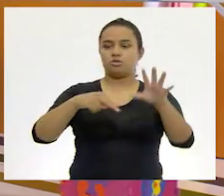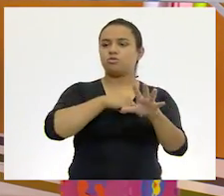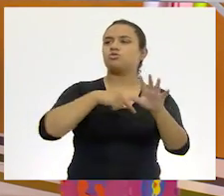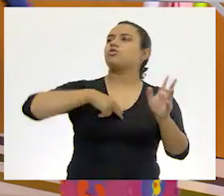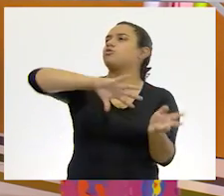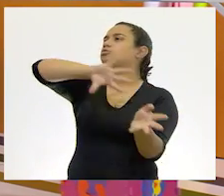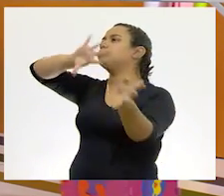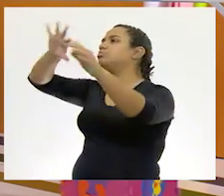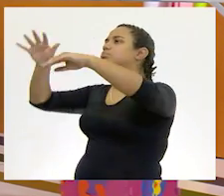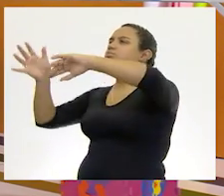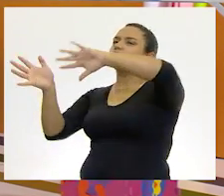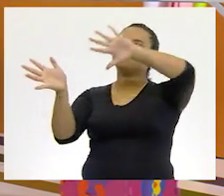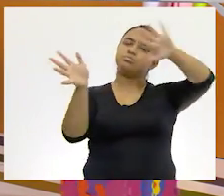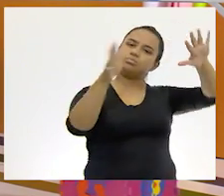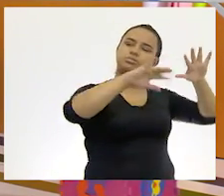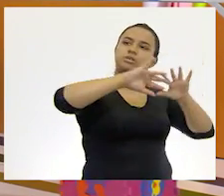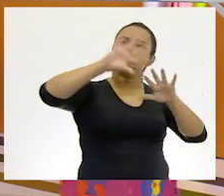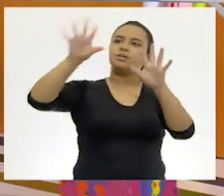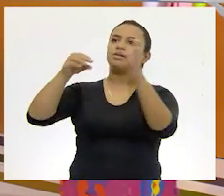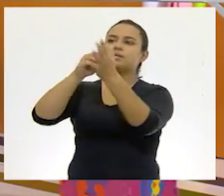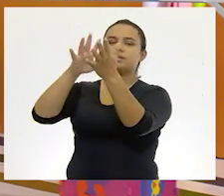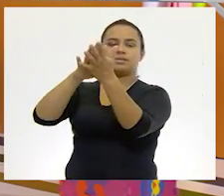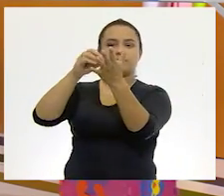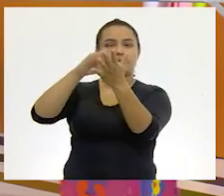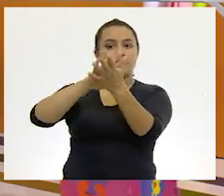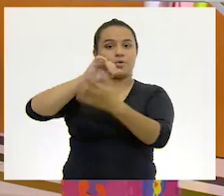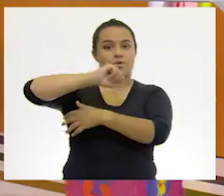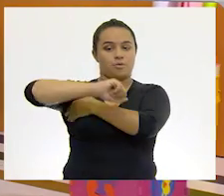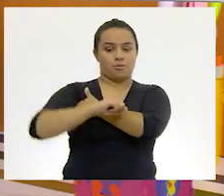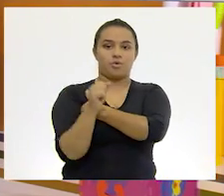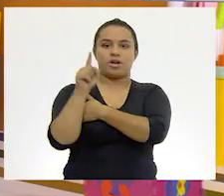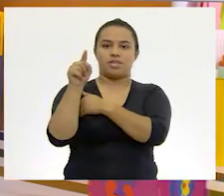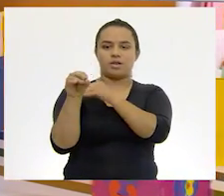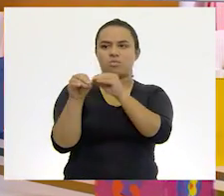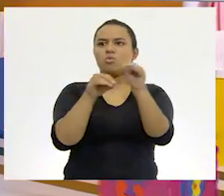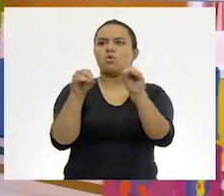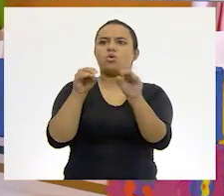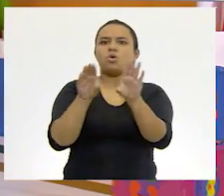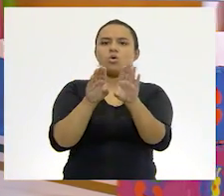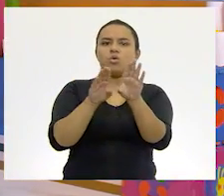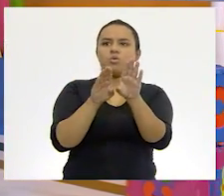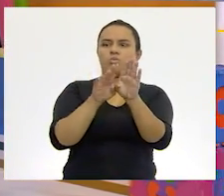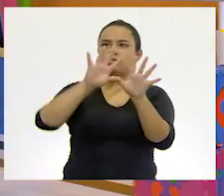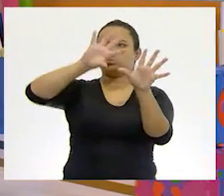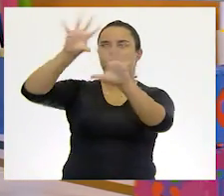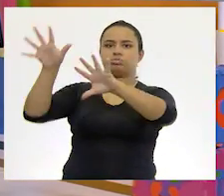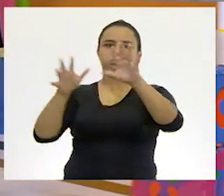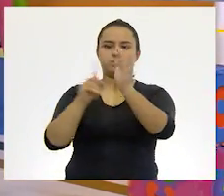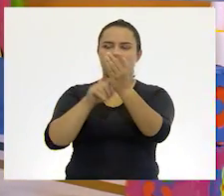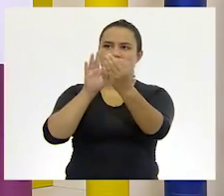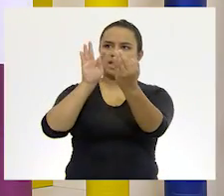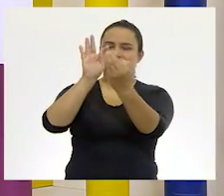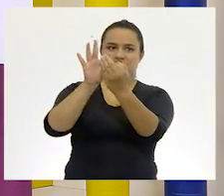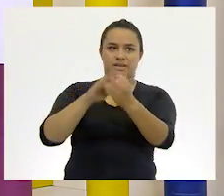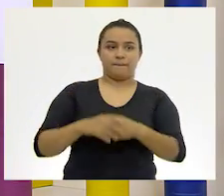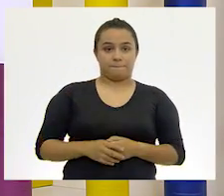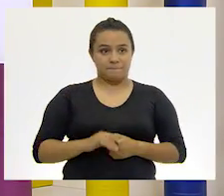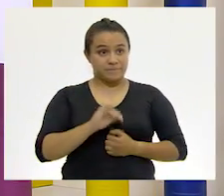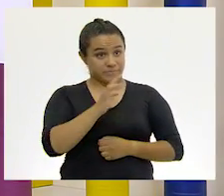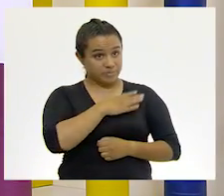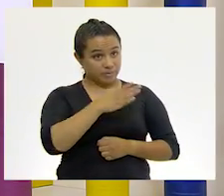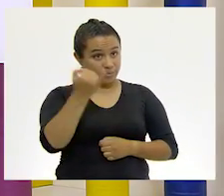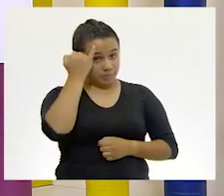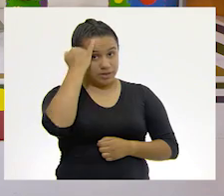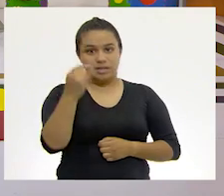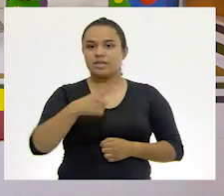que nuestros dedos registren el movimiento que surja cuando estemos por ahí cerca. Me parece una muy buena idea. Y luego